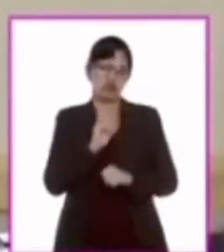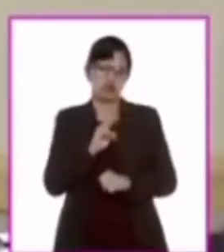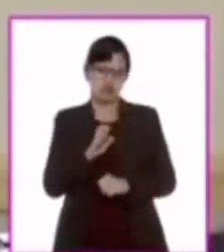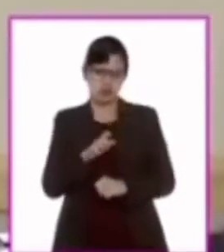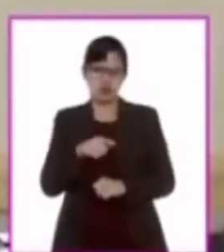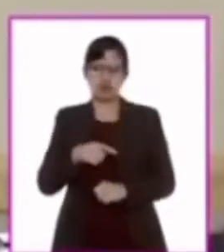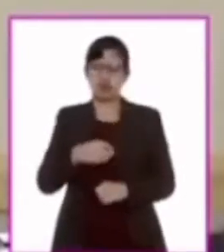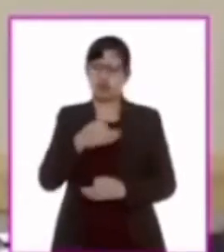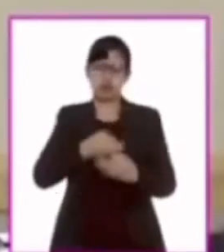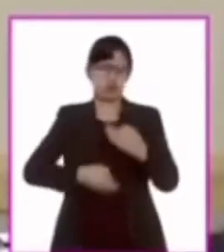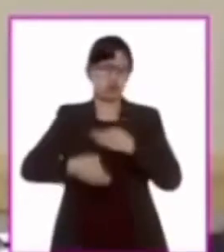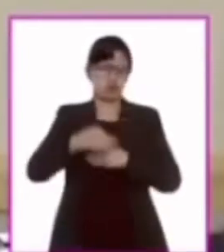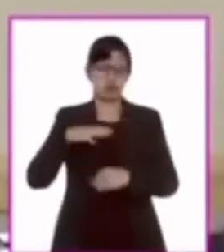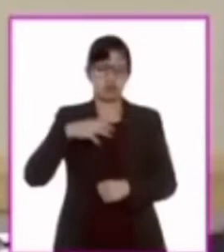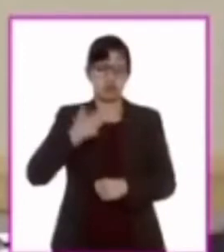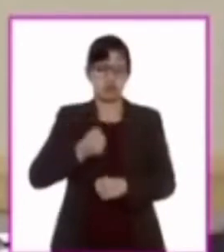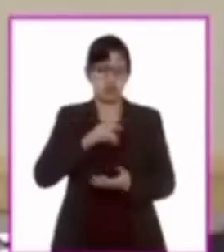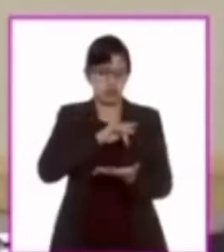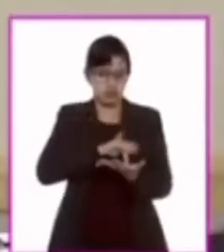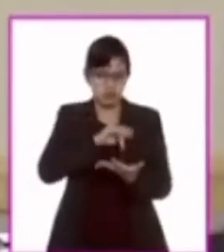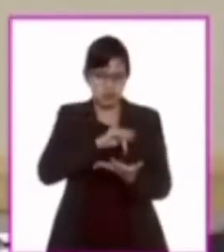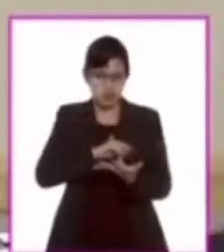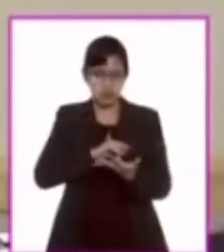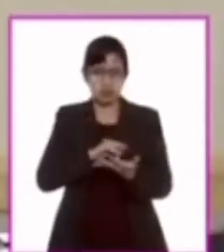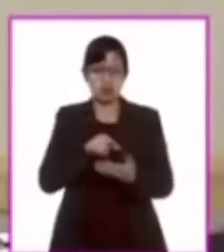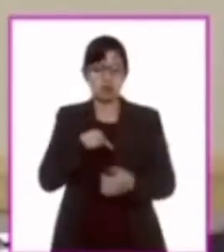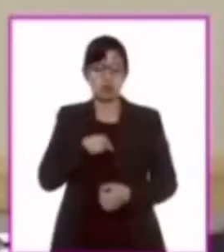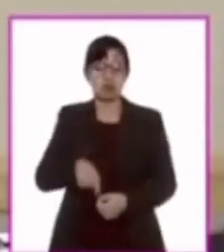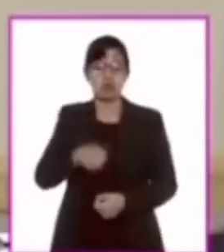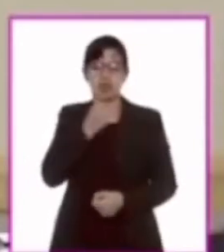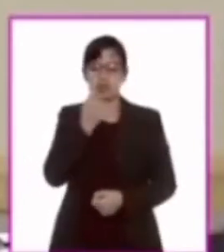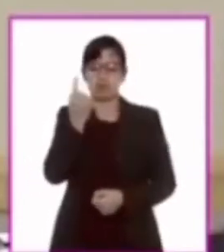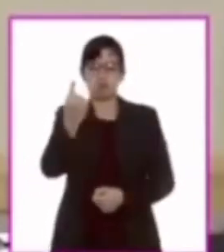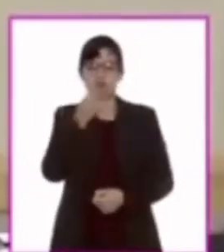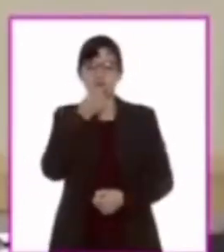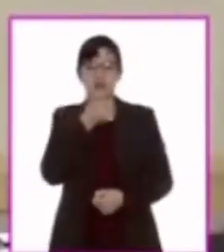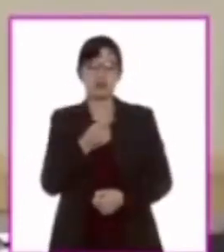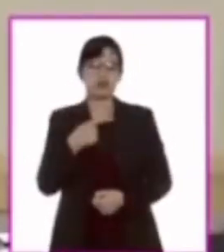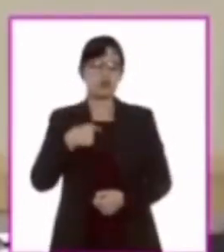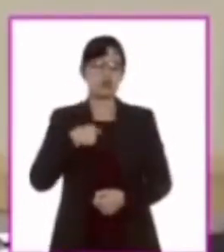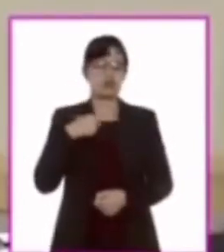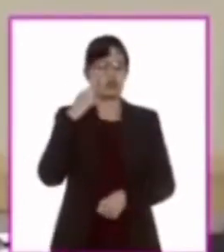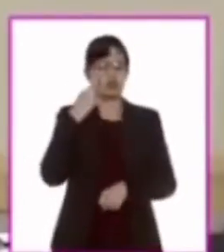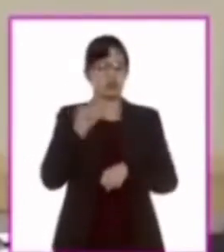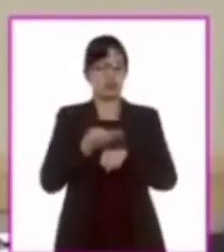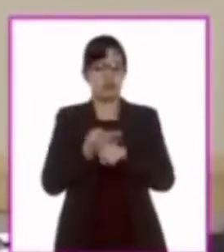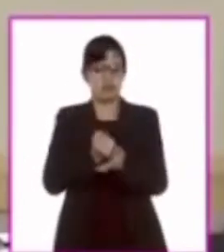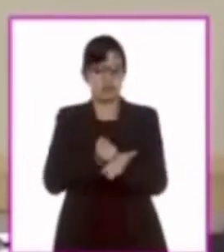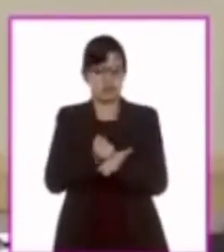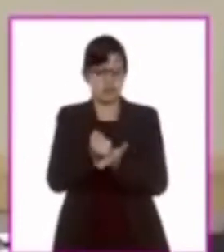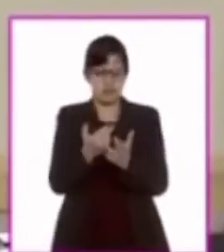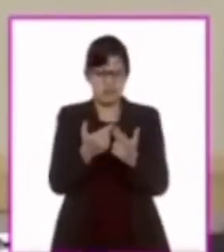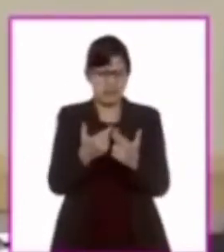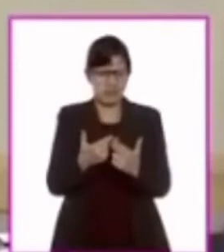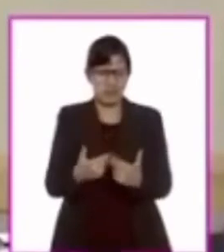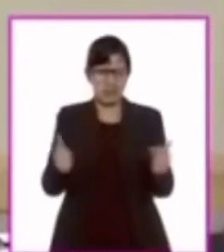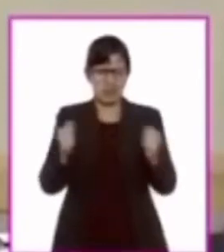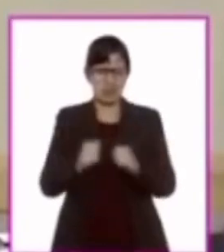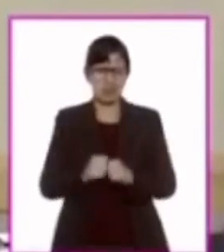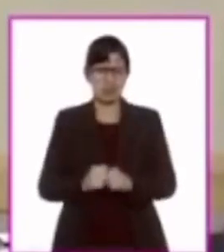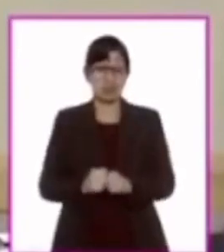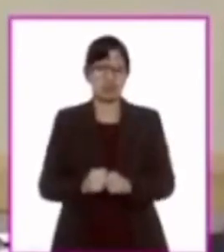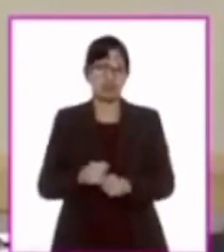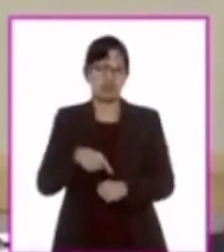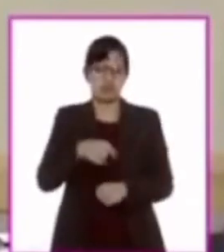electoral nadie puede atribuirse la responsabilidad de las decisiones buenas o malas que ha tomado esta